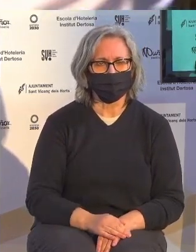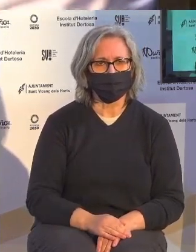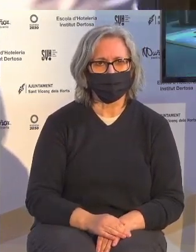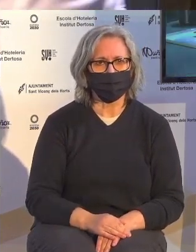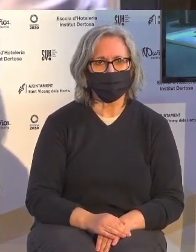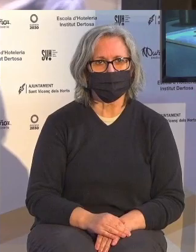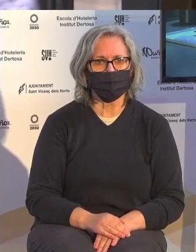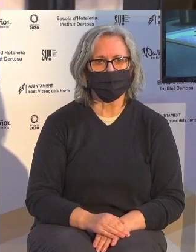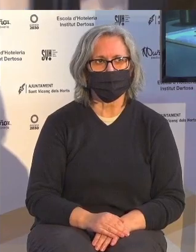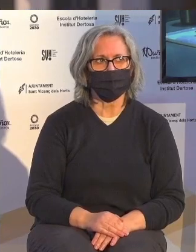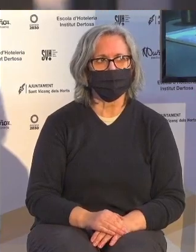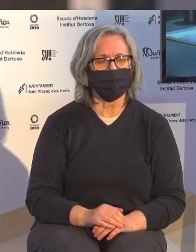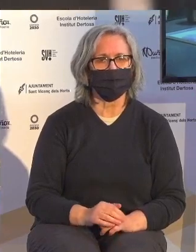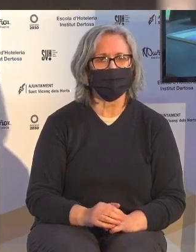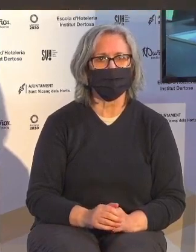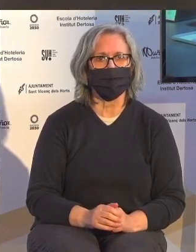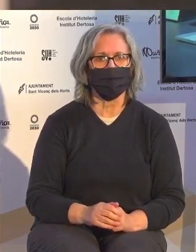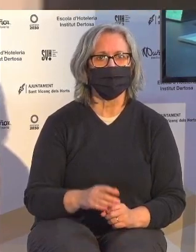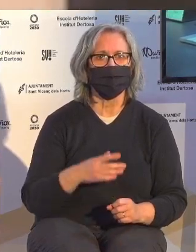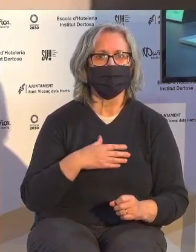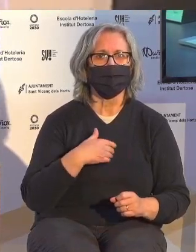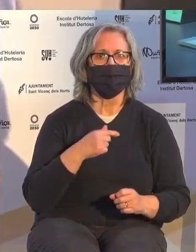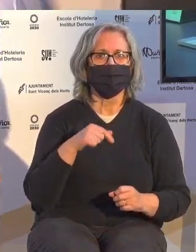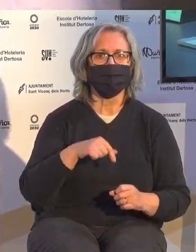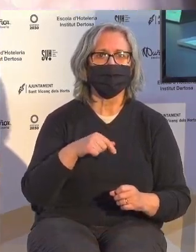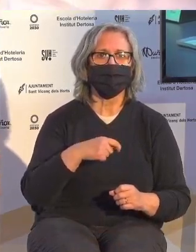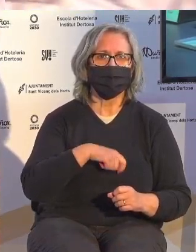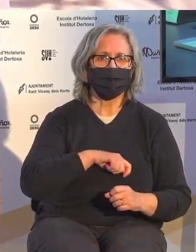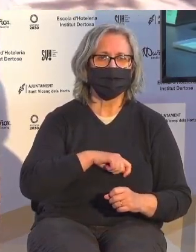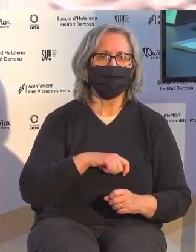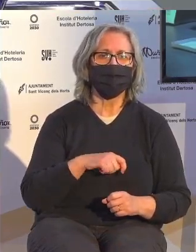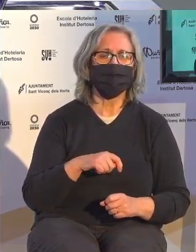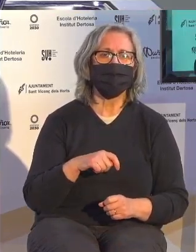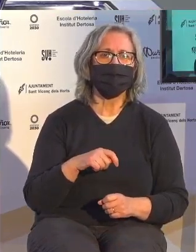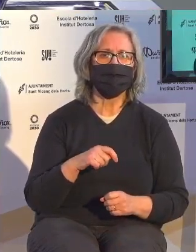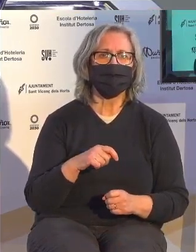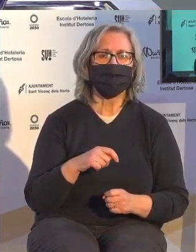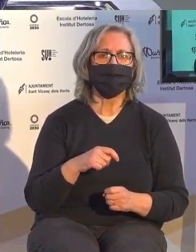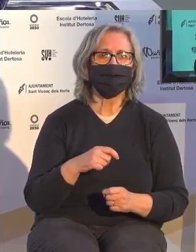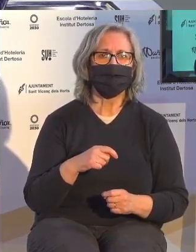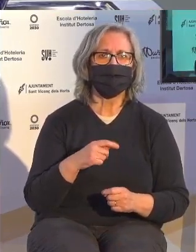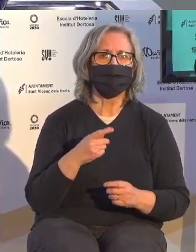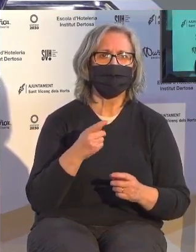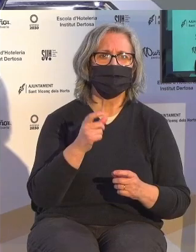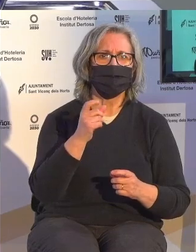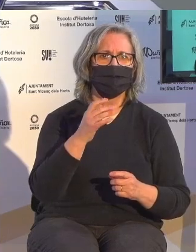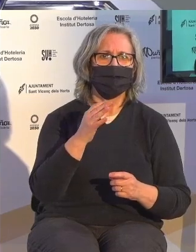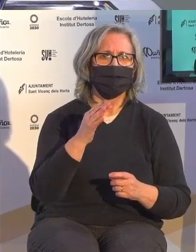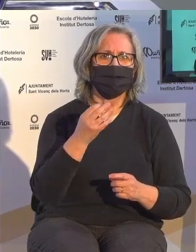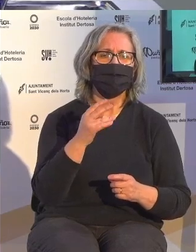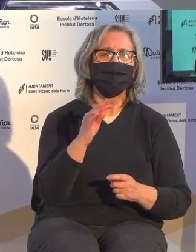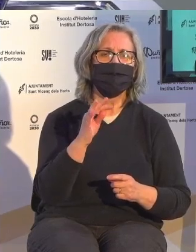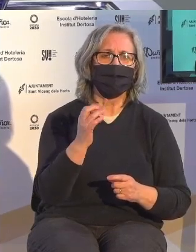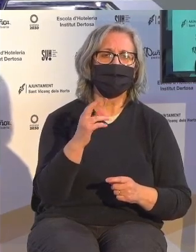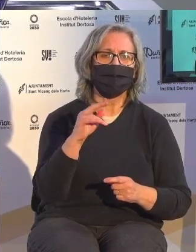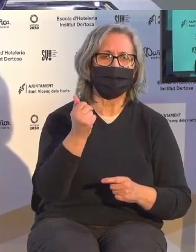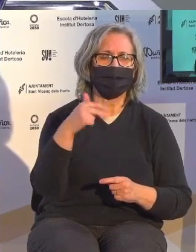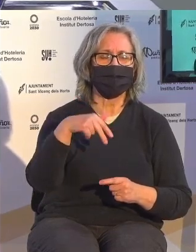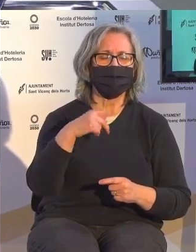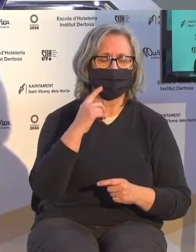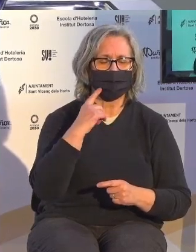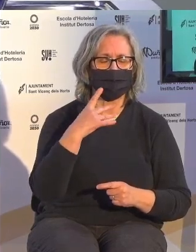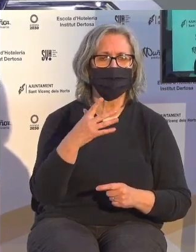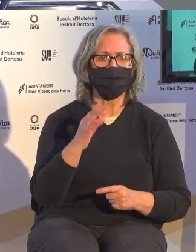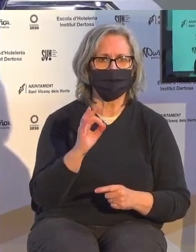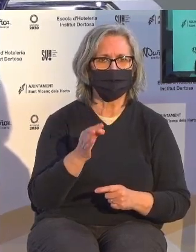en españa que fue quebrando las reglas que por ejemplo pero nadie ya revolucionó la evolución de